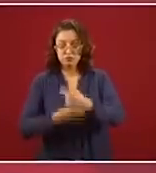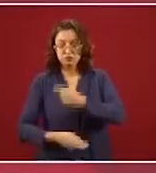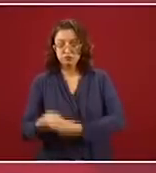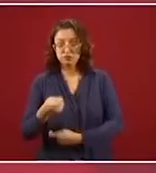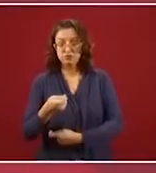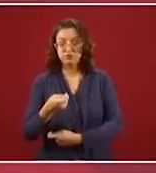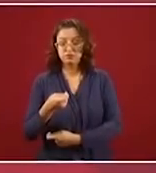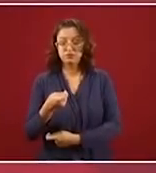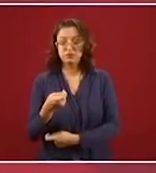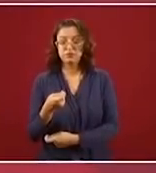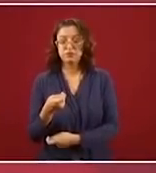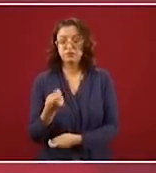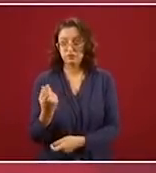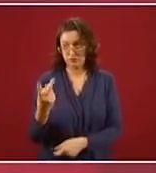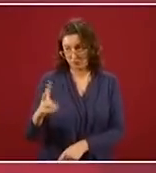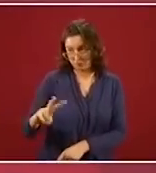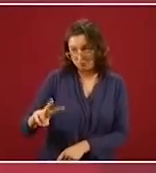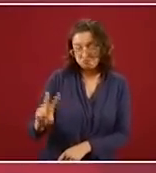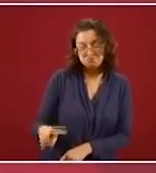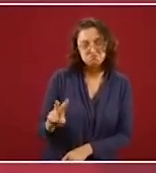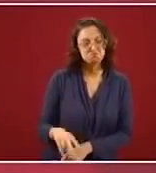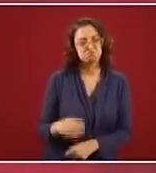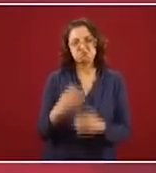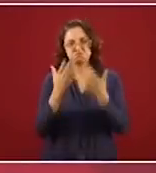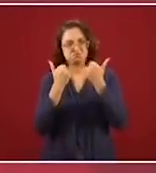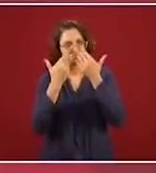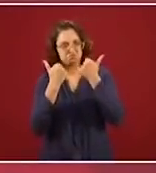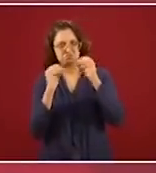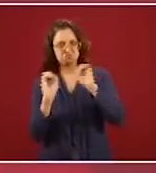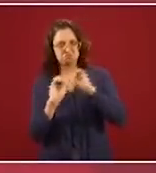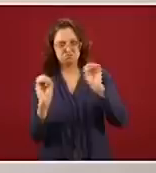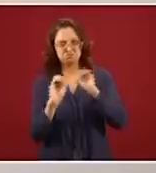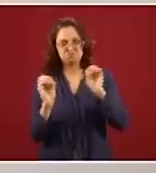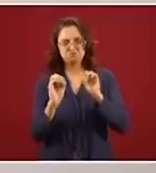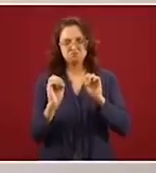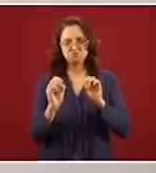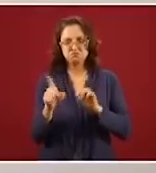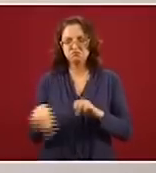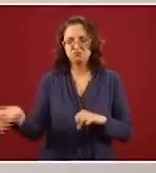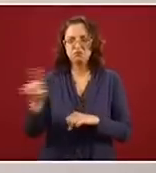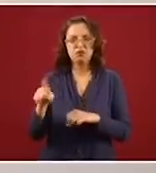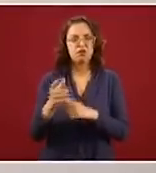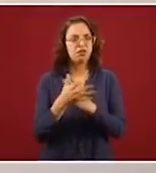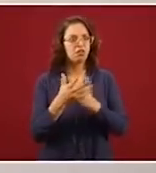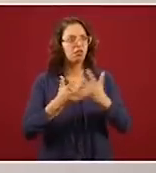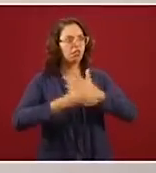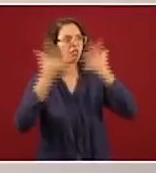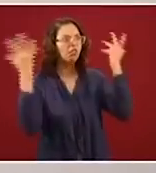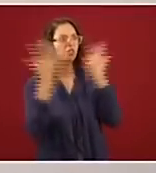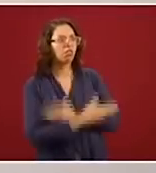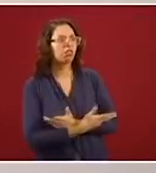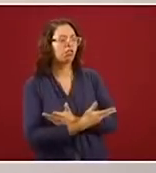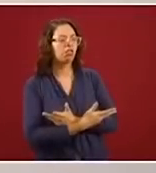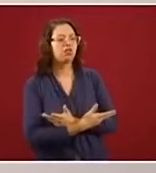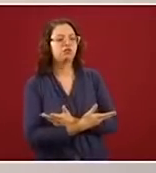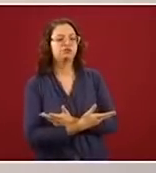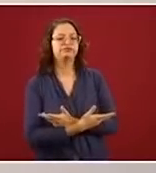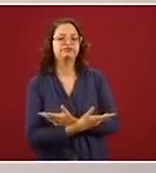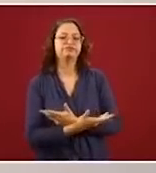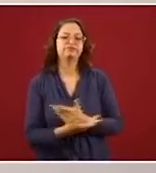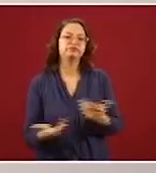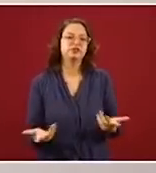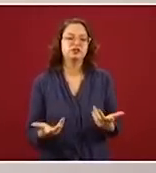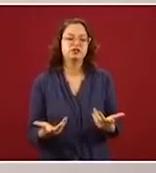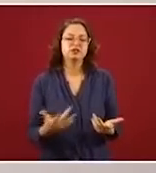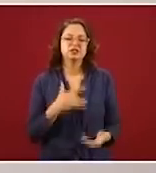un pase automático, ¿no?, para llegar a la frontera norte, pues